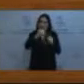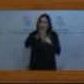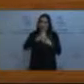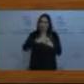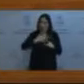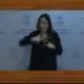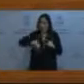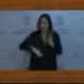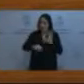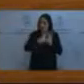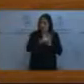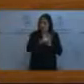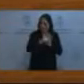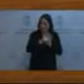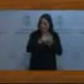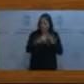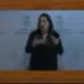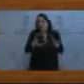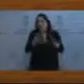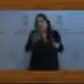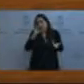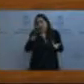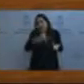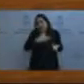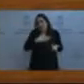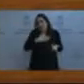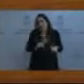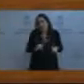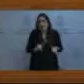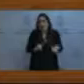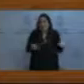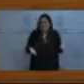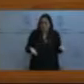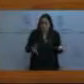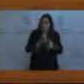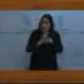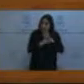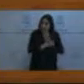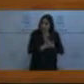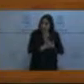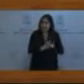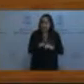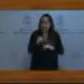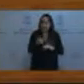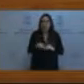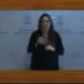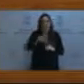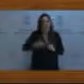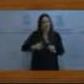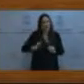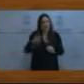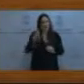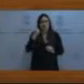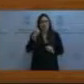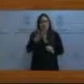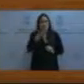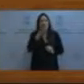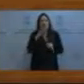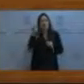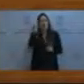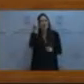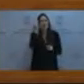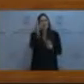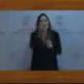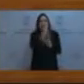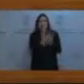tal podemos tener un cierto interés partidista en ello, sino porque no solo eso, lo más importante, porque nos parece que es una